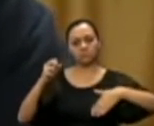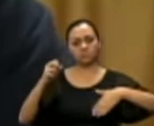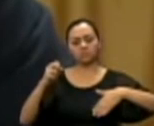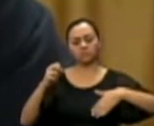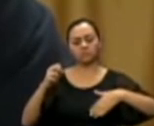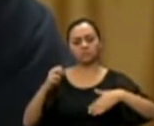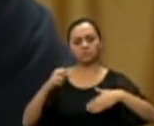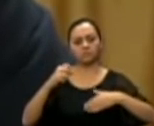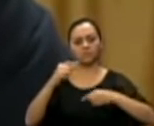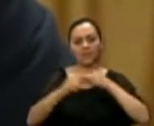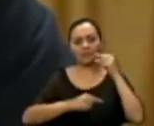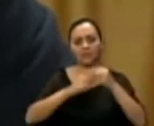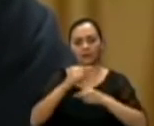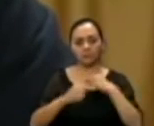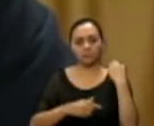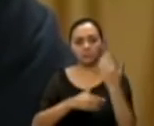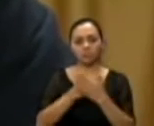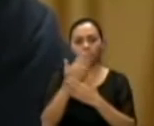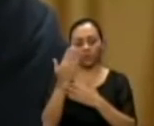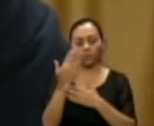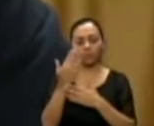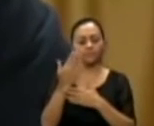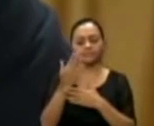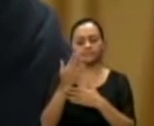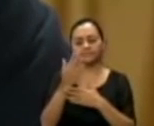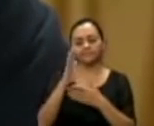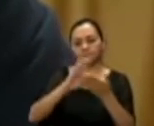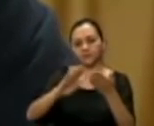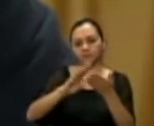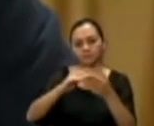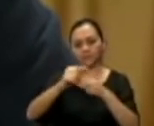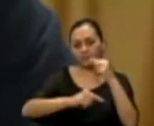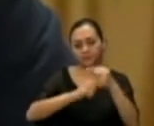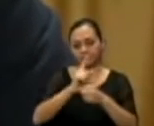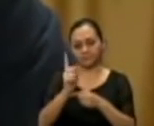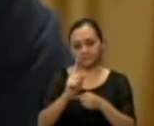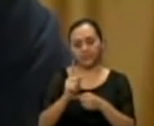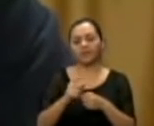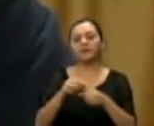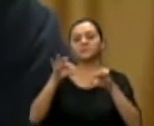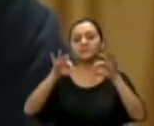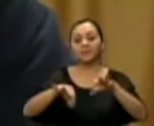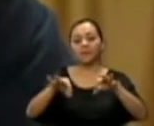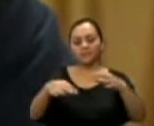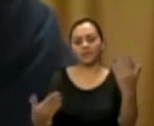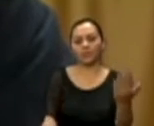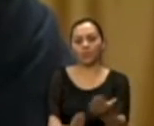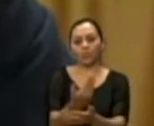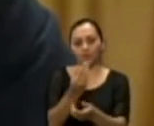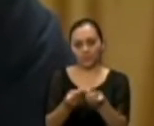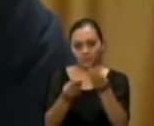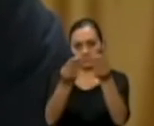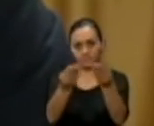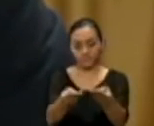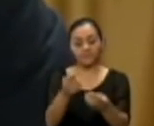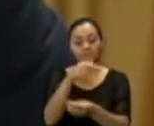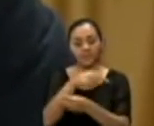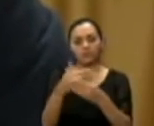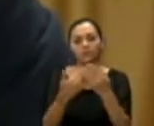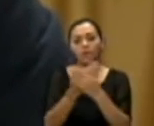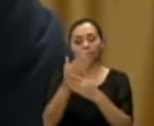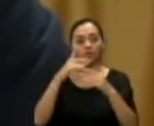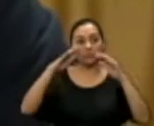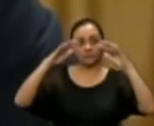generación de semillas certificadas entonces este invernadero permitirá atender a todos